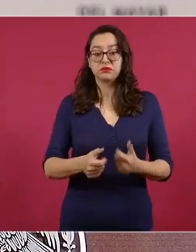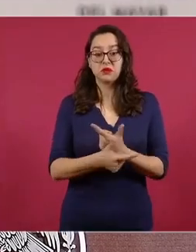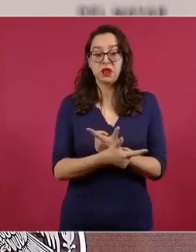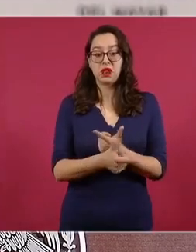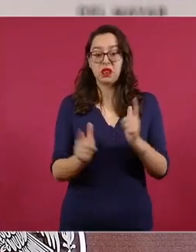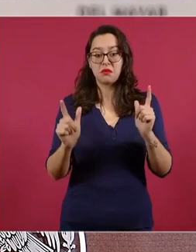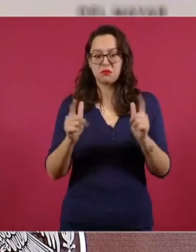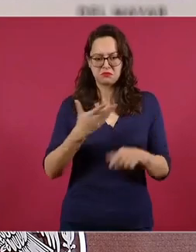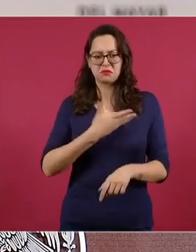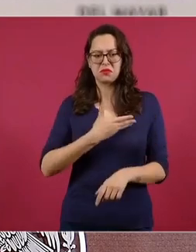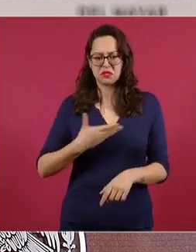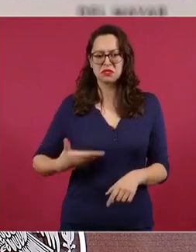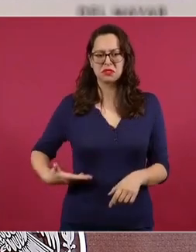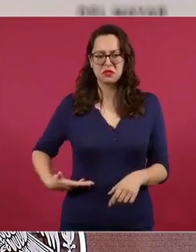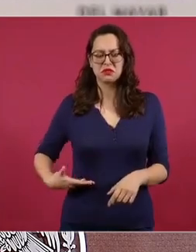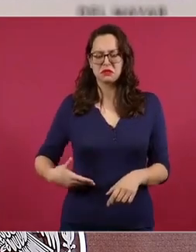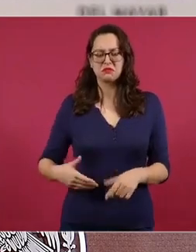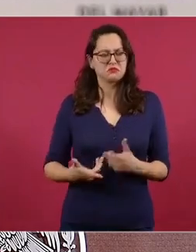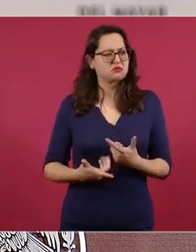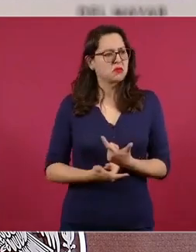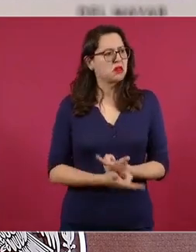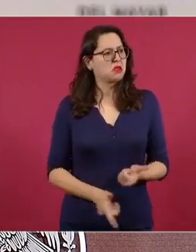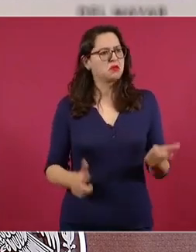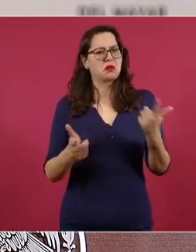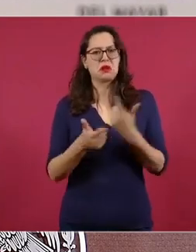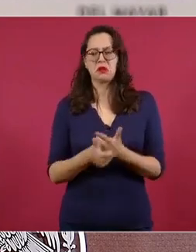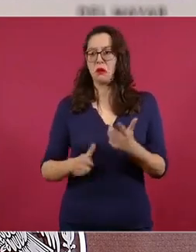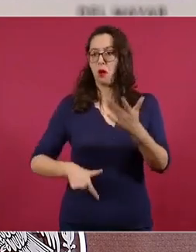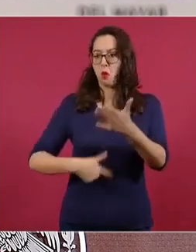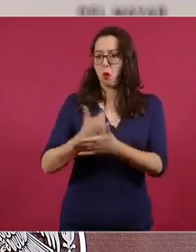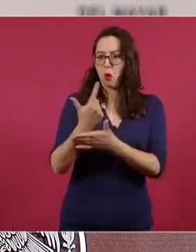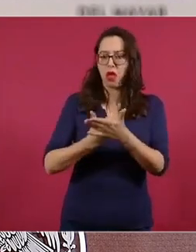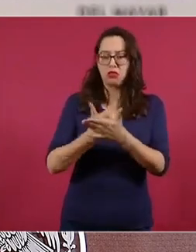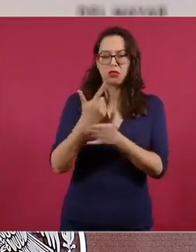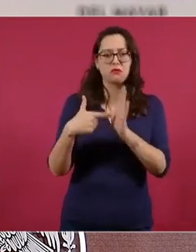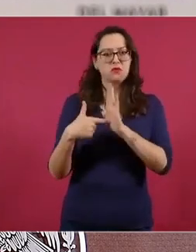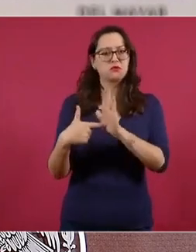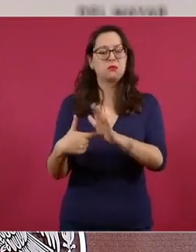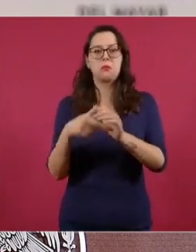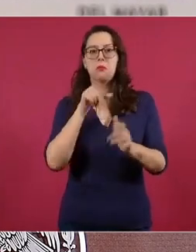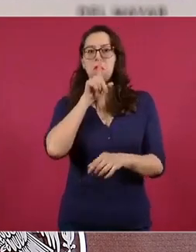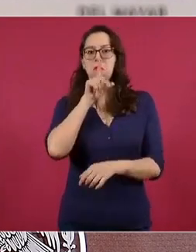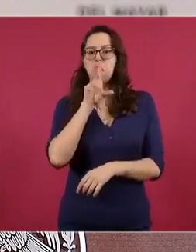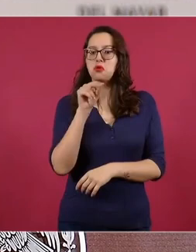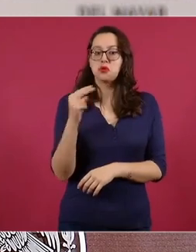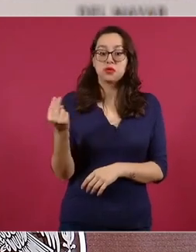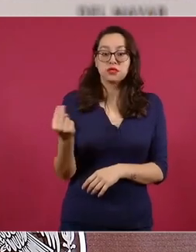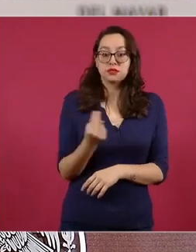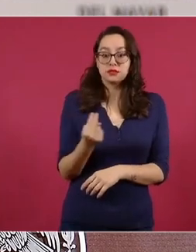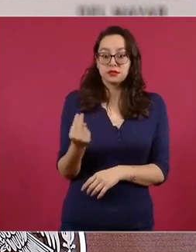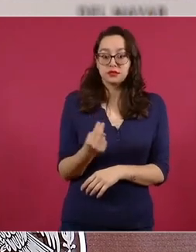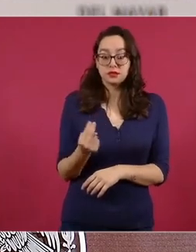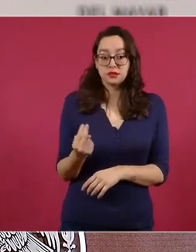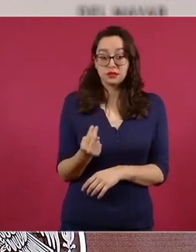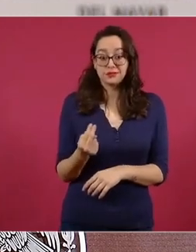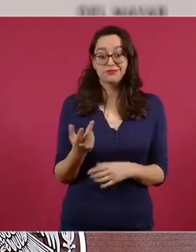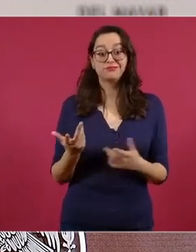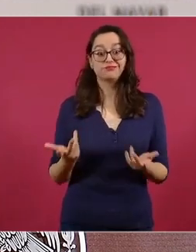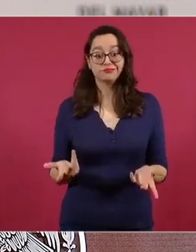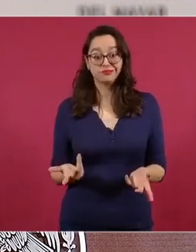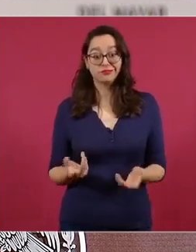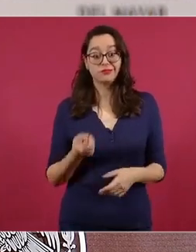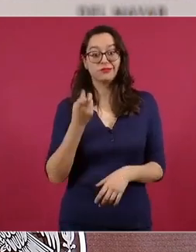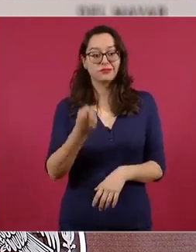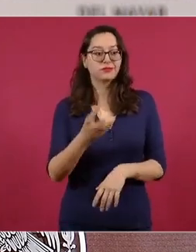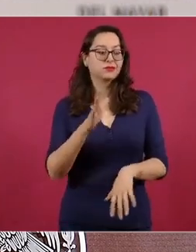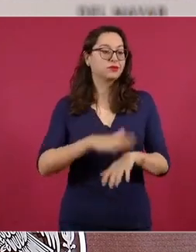la República. A partir de ahí, en las distribuciones, todos los sistemas de corrupción se